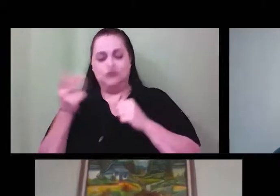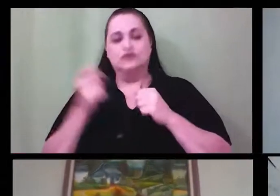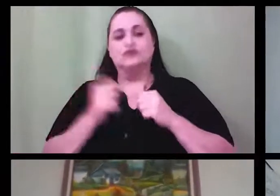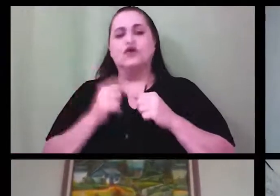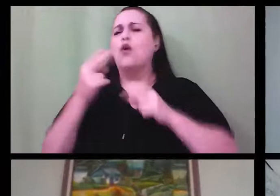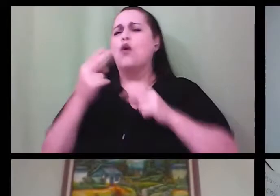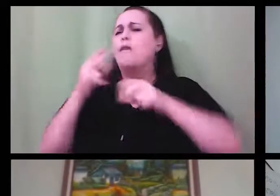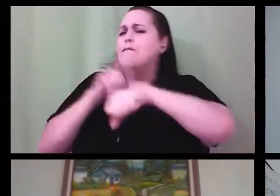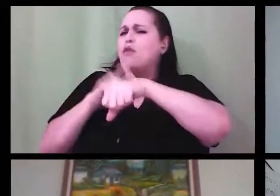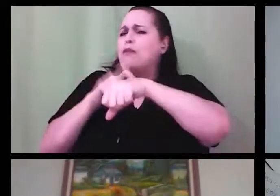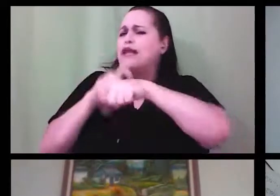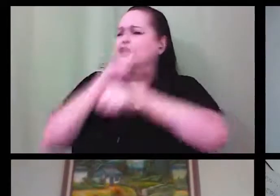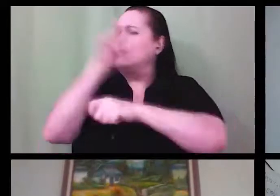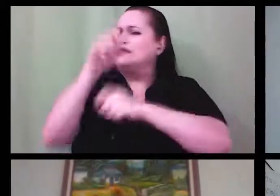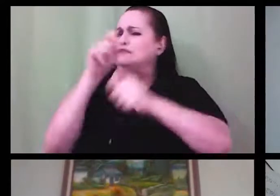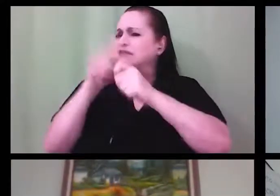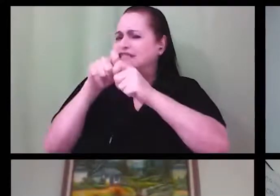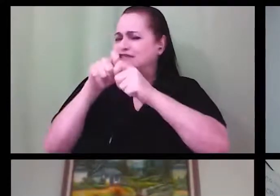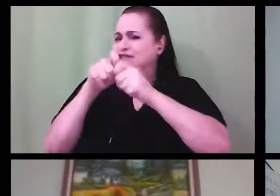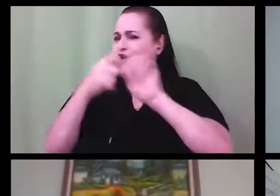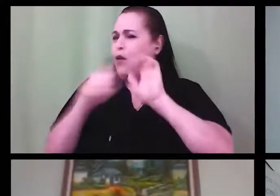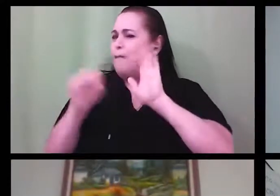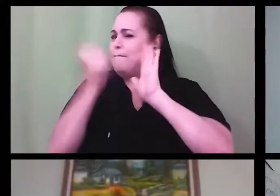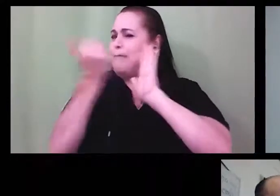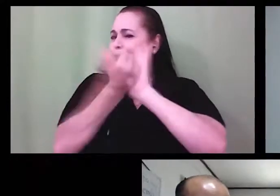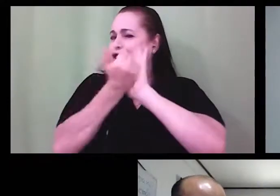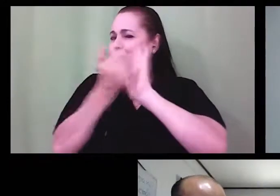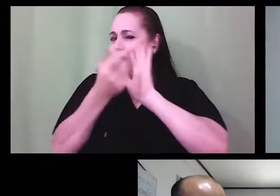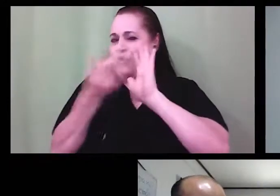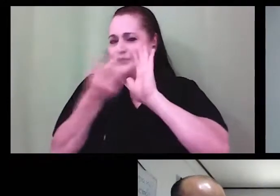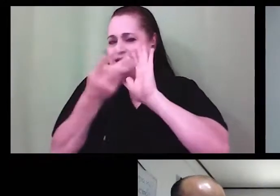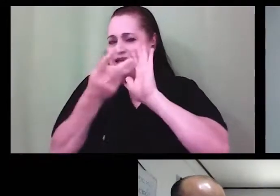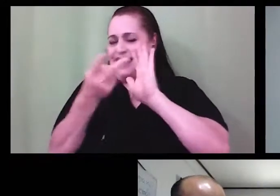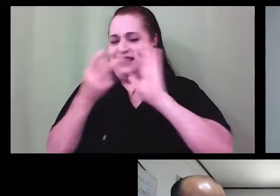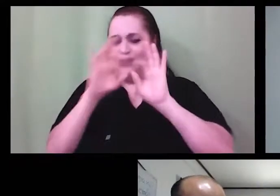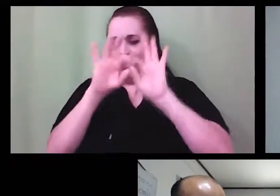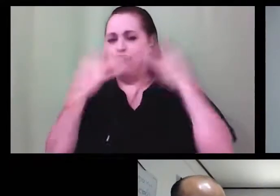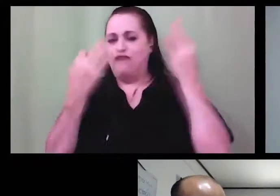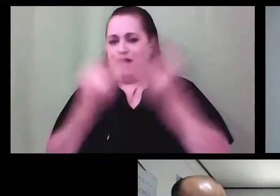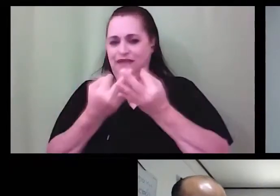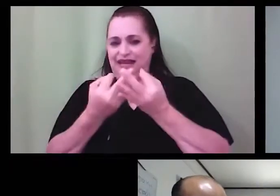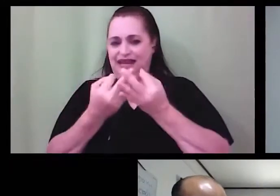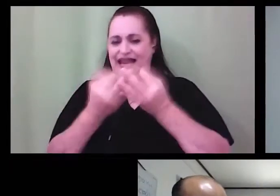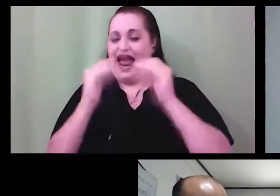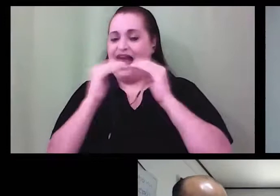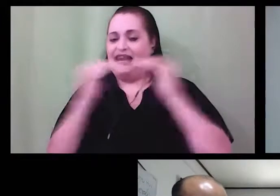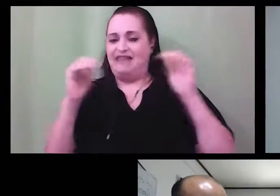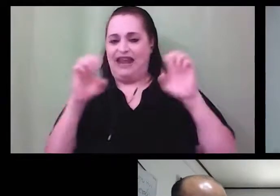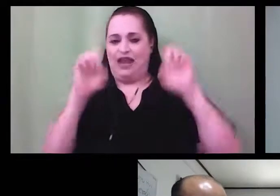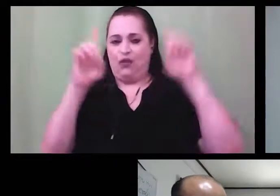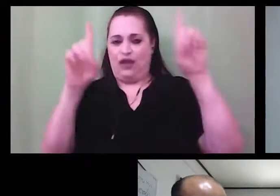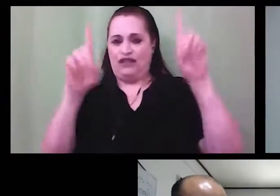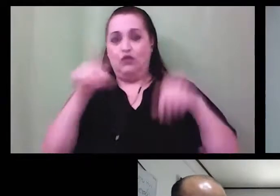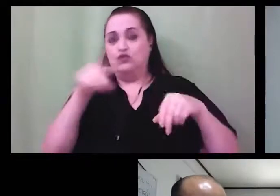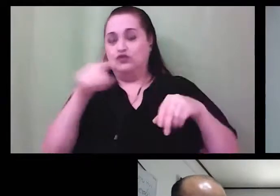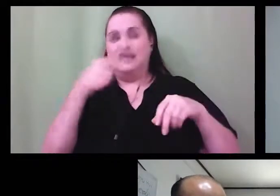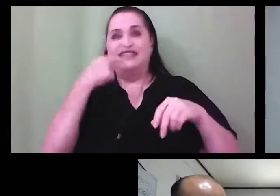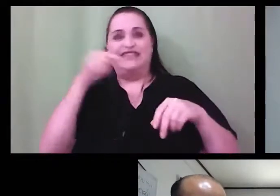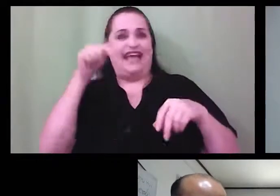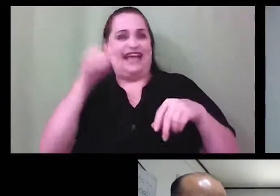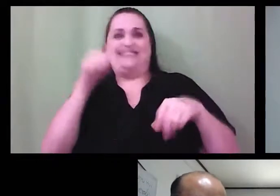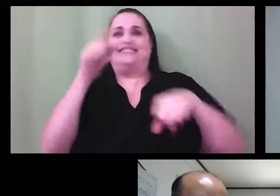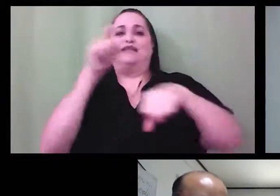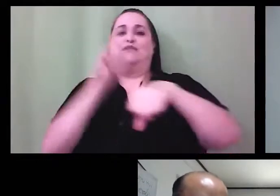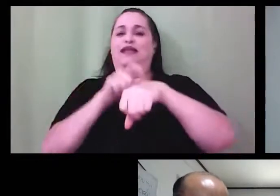momento específico que les haya marcado a ustedes como familia a nivel educativo, que ustedes digan este momento.